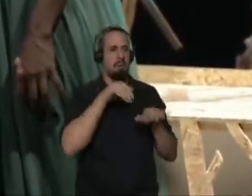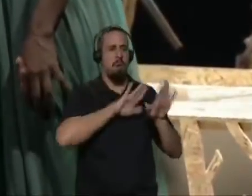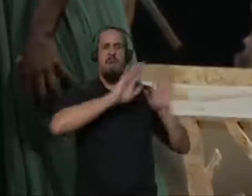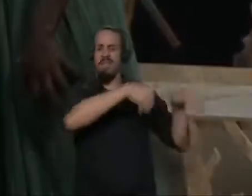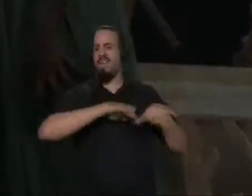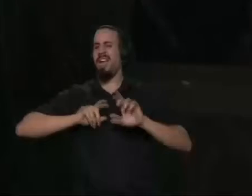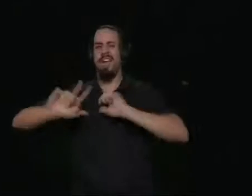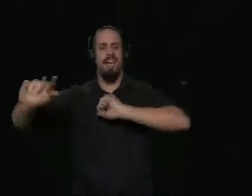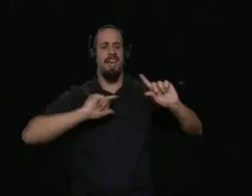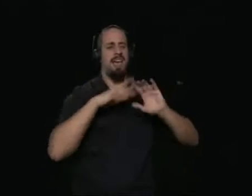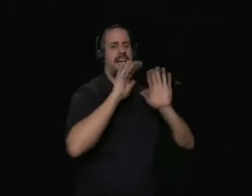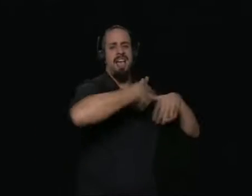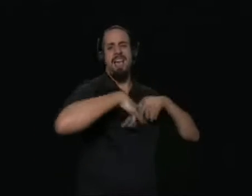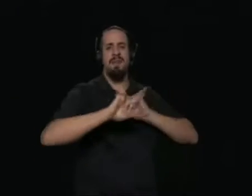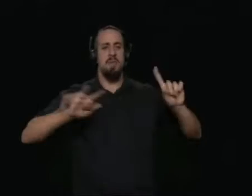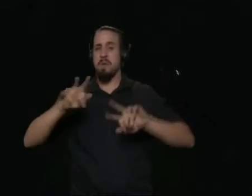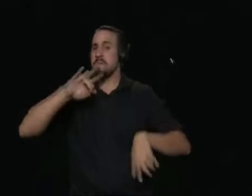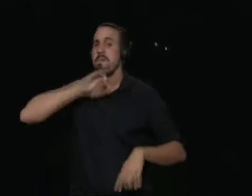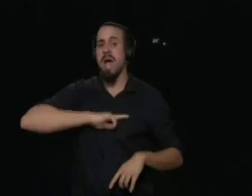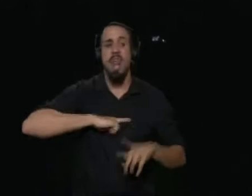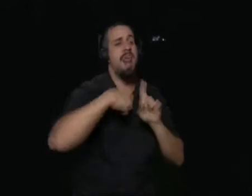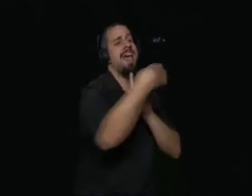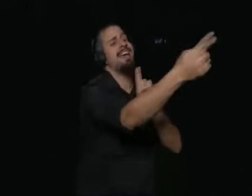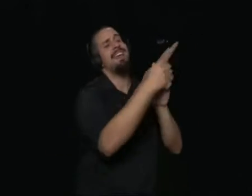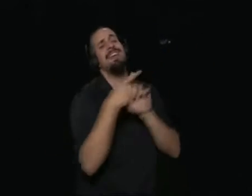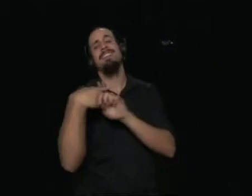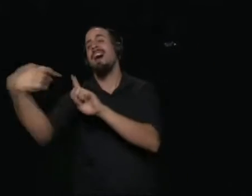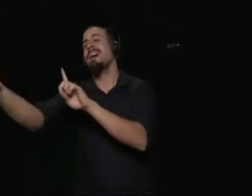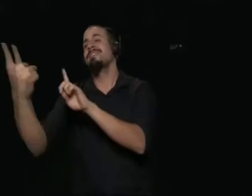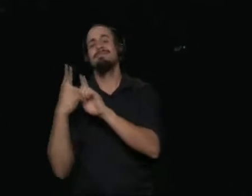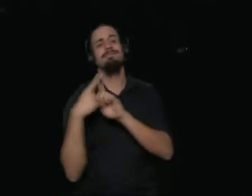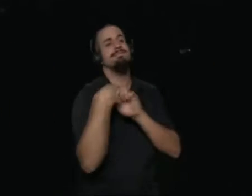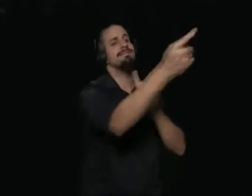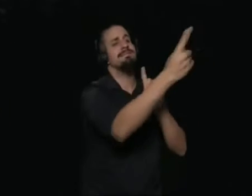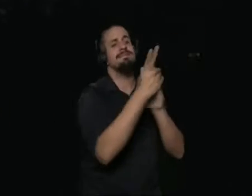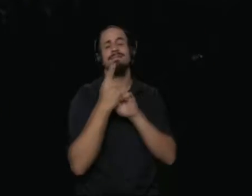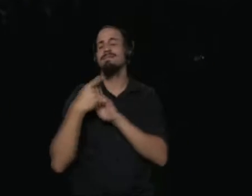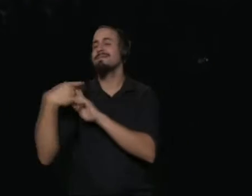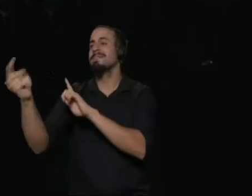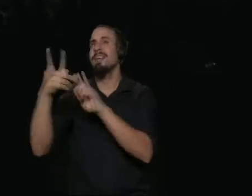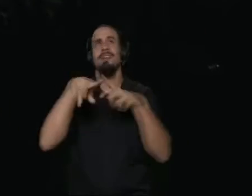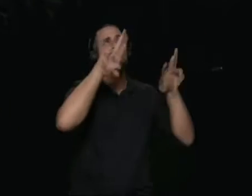Y venida entre esperanza y olvido,